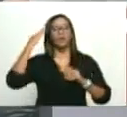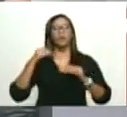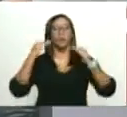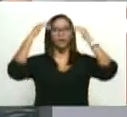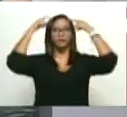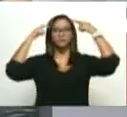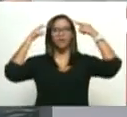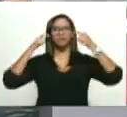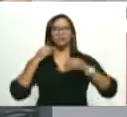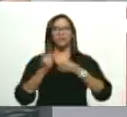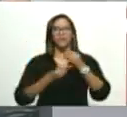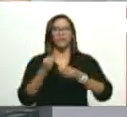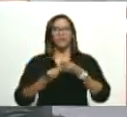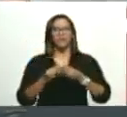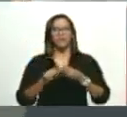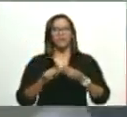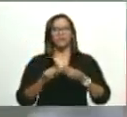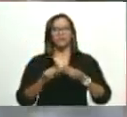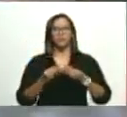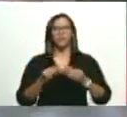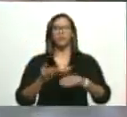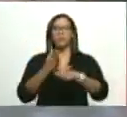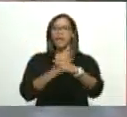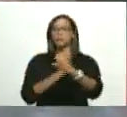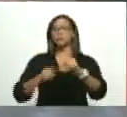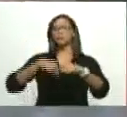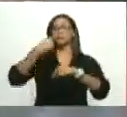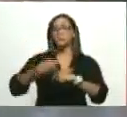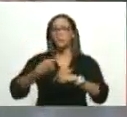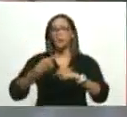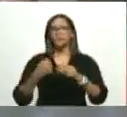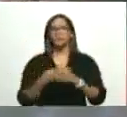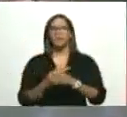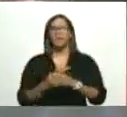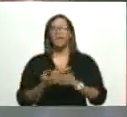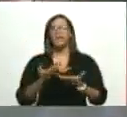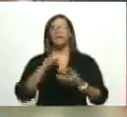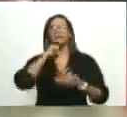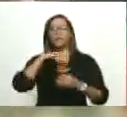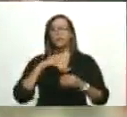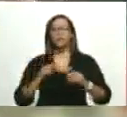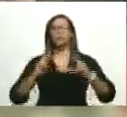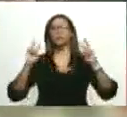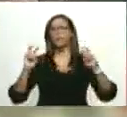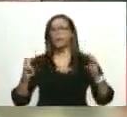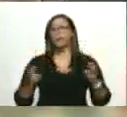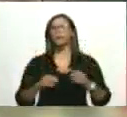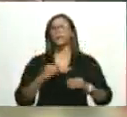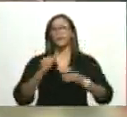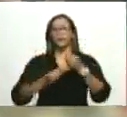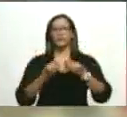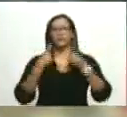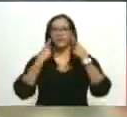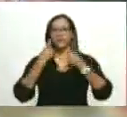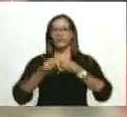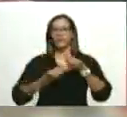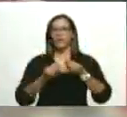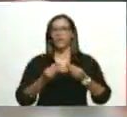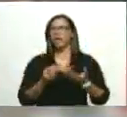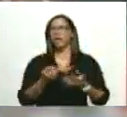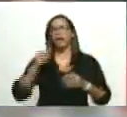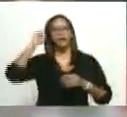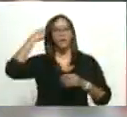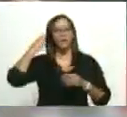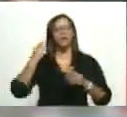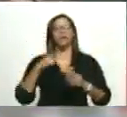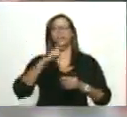marcó un antes y un después, digamos, en nuestra historia moderna, y lo que se viene es a conmemorar